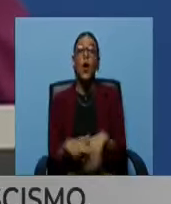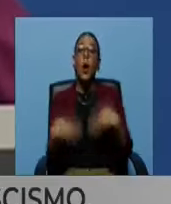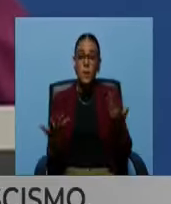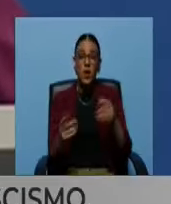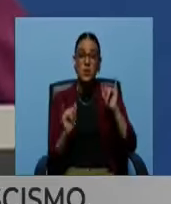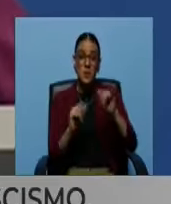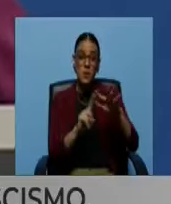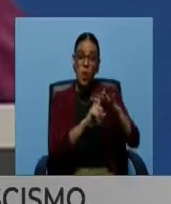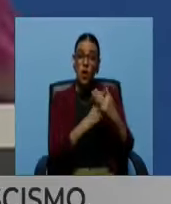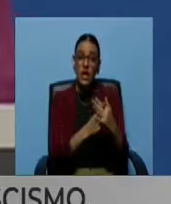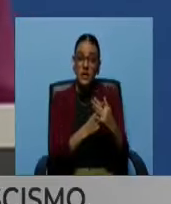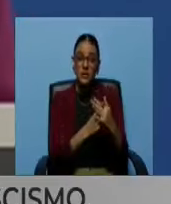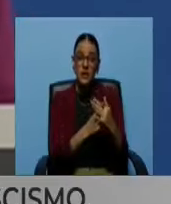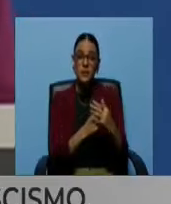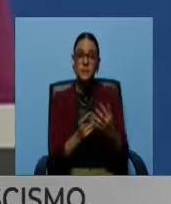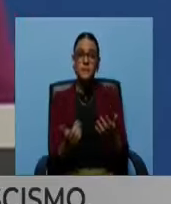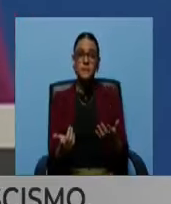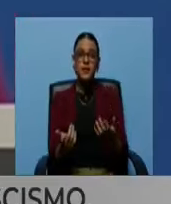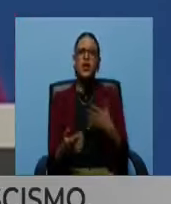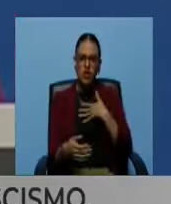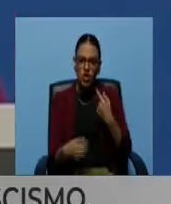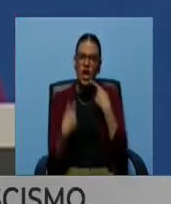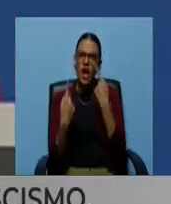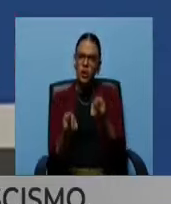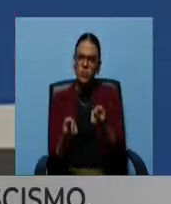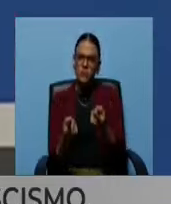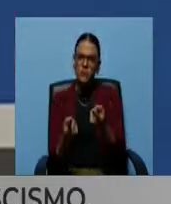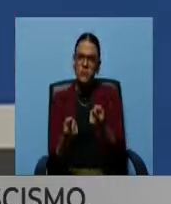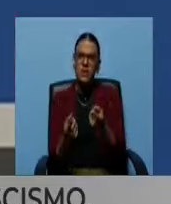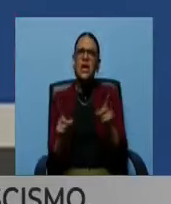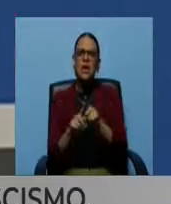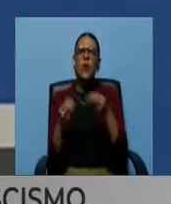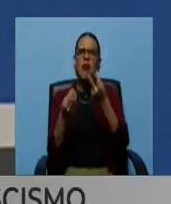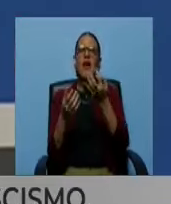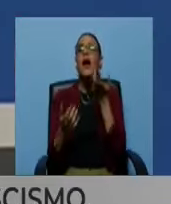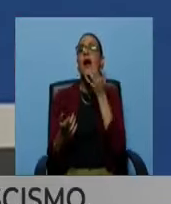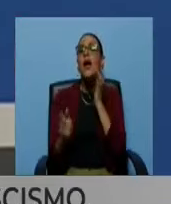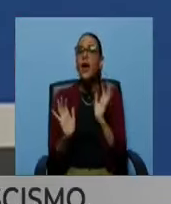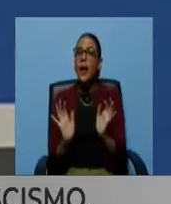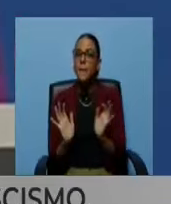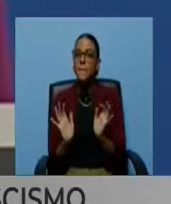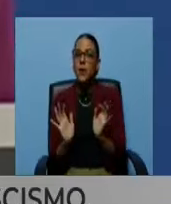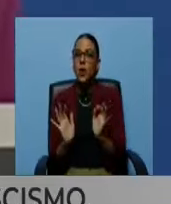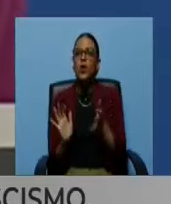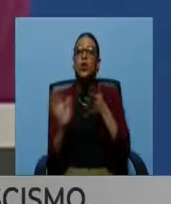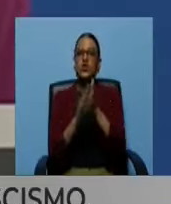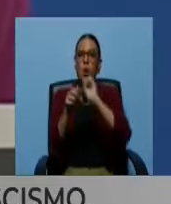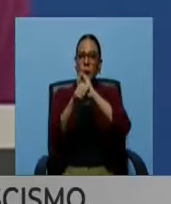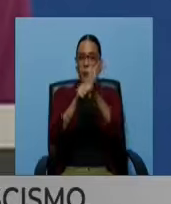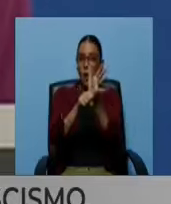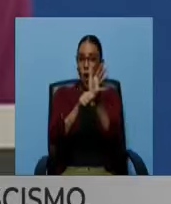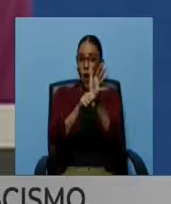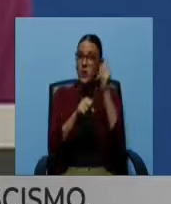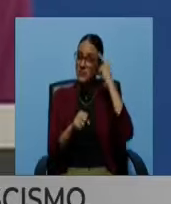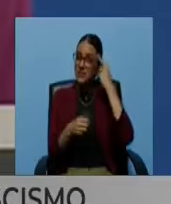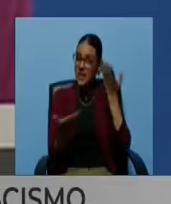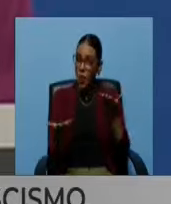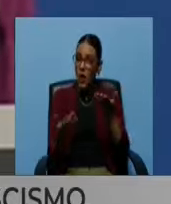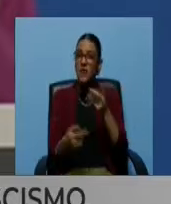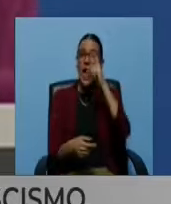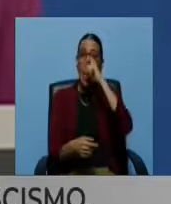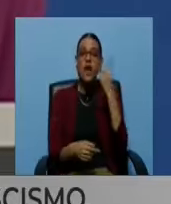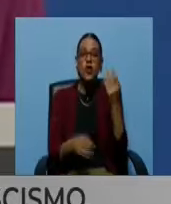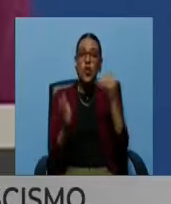crisis, y yo quiero tomar como ejemplo la pandemia del COVID-19, año